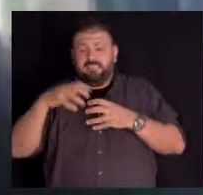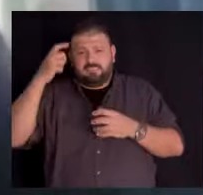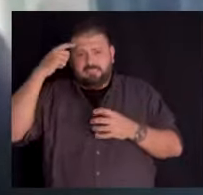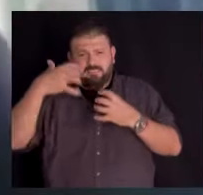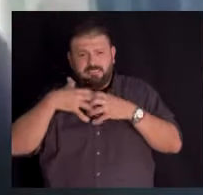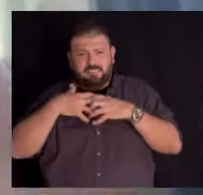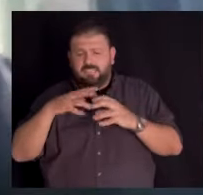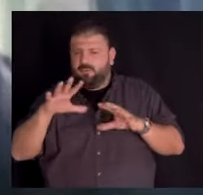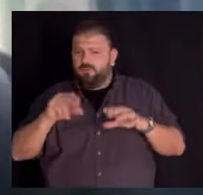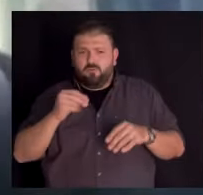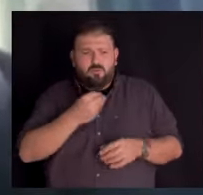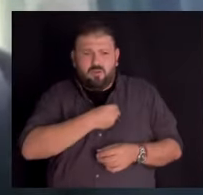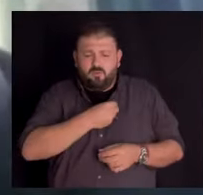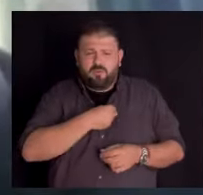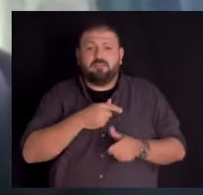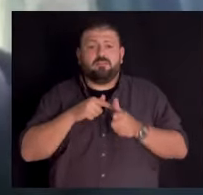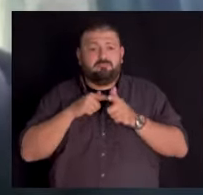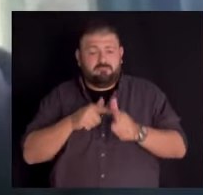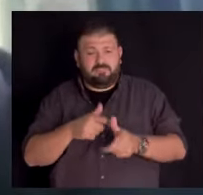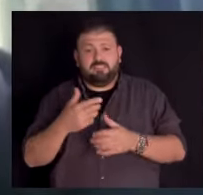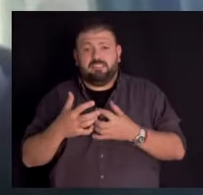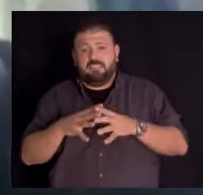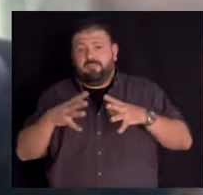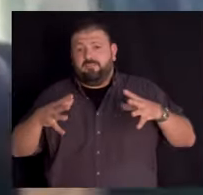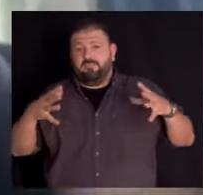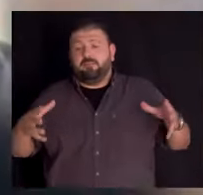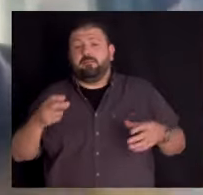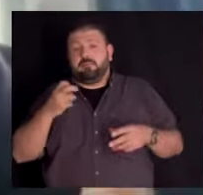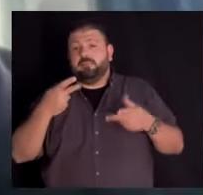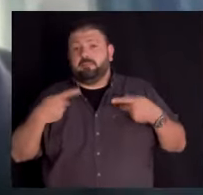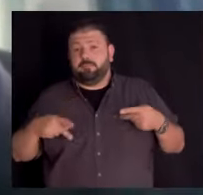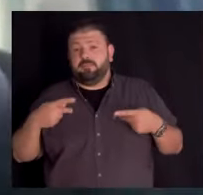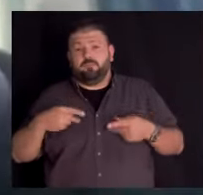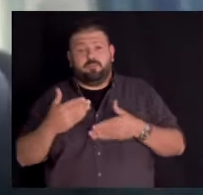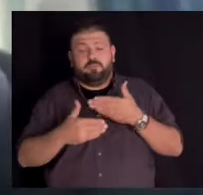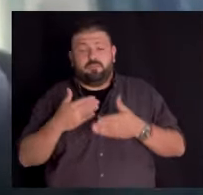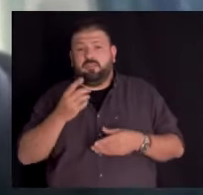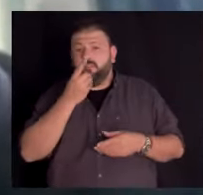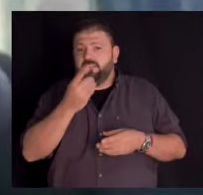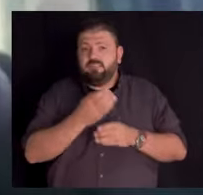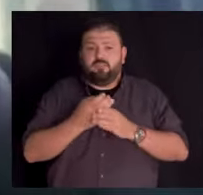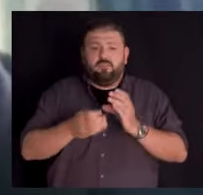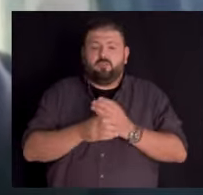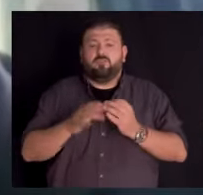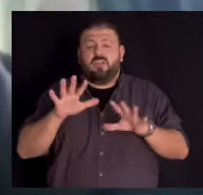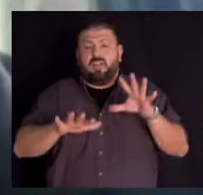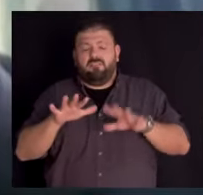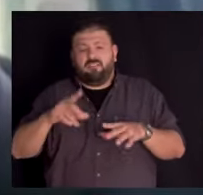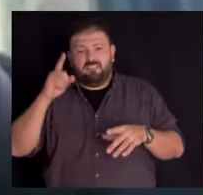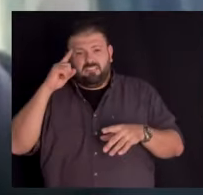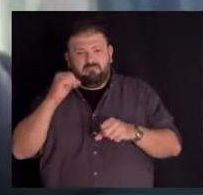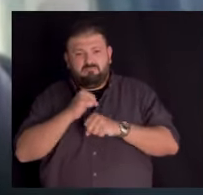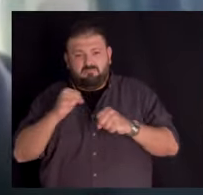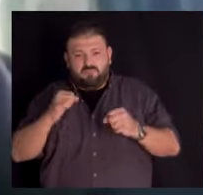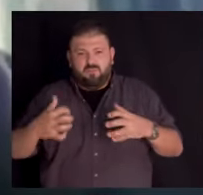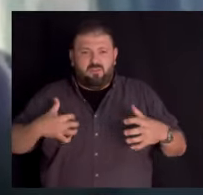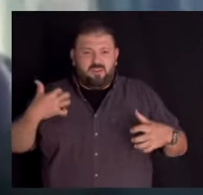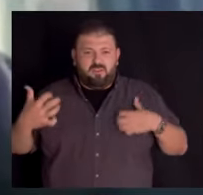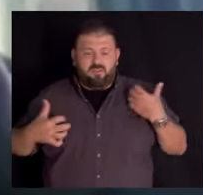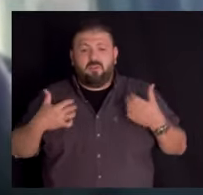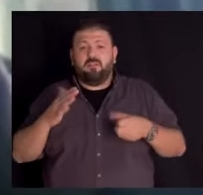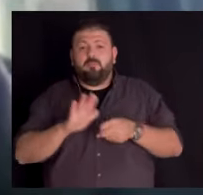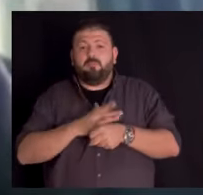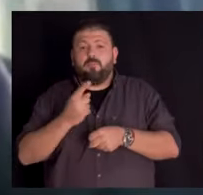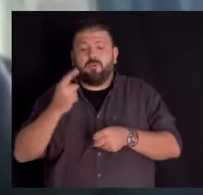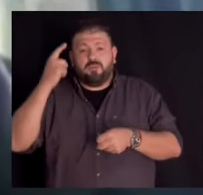se llega a inflamar y la persona empieza a delirar, a decir incoherencia, inclusive a ponerse agresivo o agresiva, porque se inflama